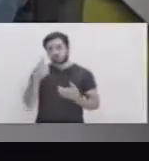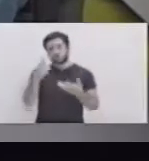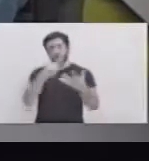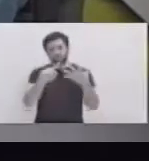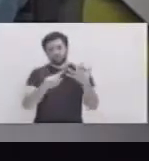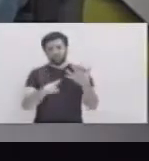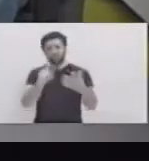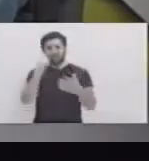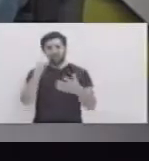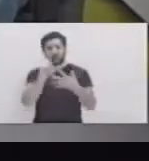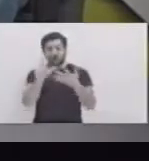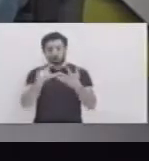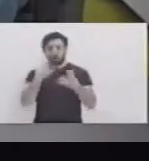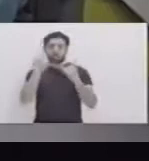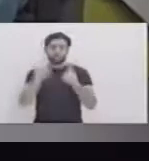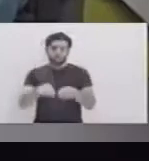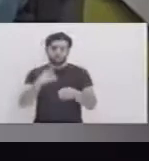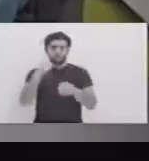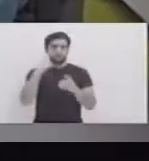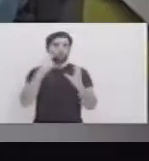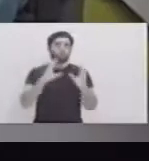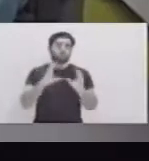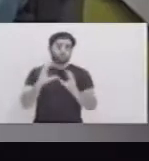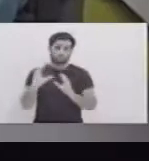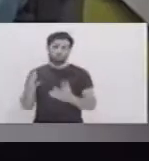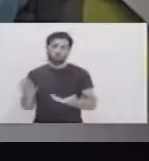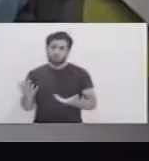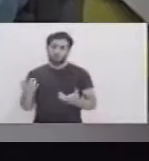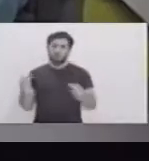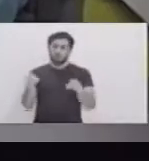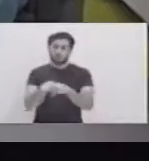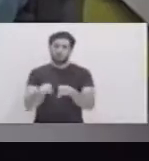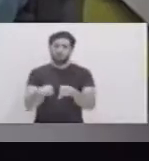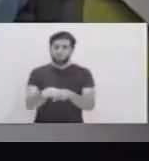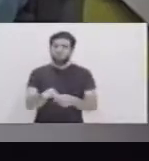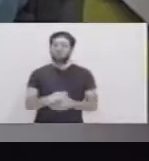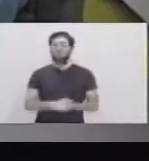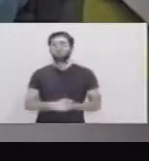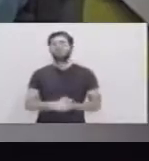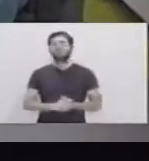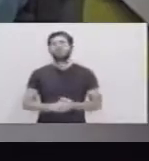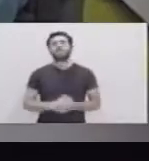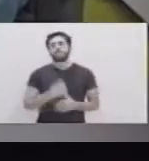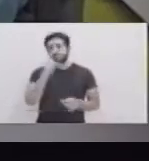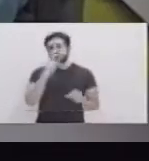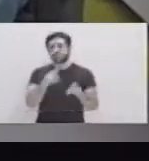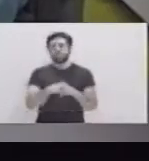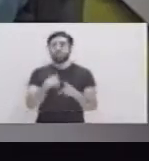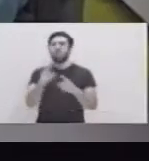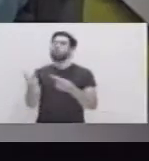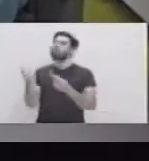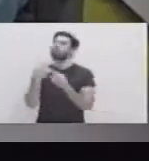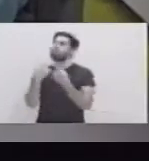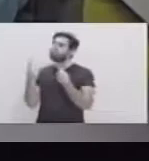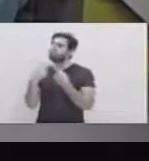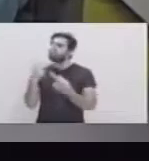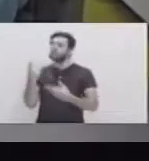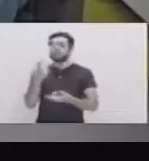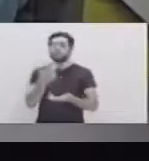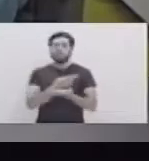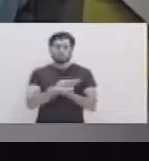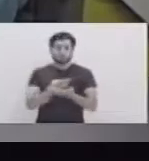persona, ¿verdad? Entonces son parte de las cosas que tenemos que tener cuidado. Principalmente, como les digo, el diálogo,